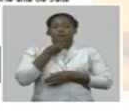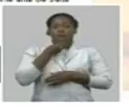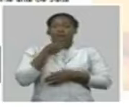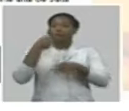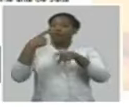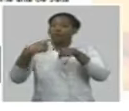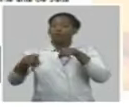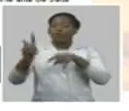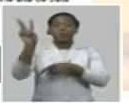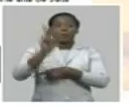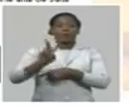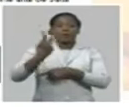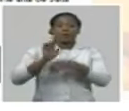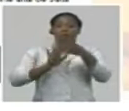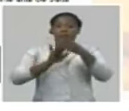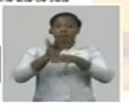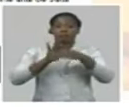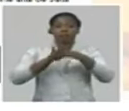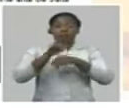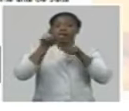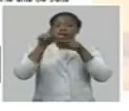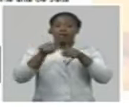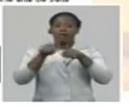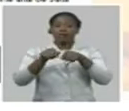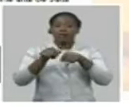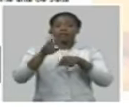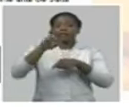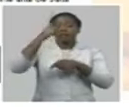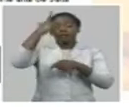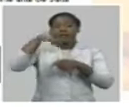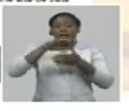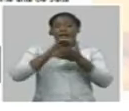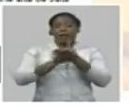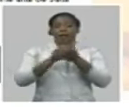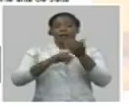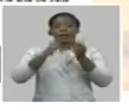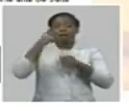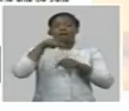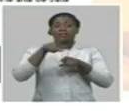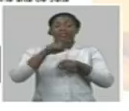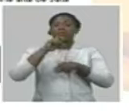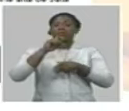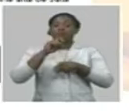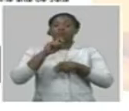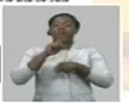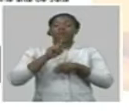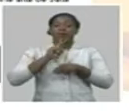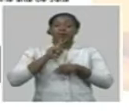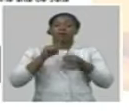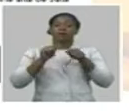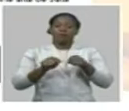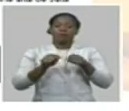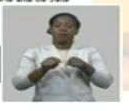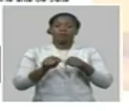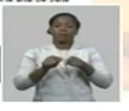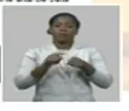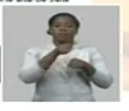despegado en malecón y la rampa es el sistema más complejo del sistema central y en el sistema éste